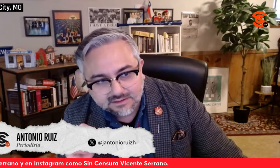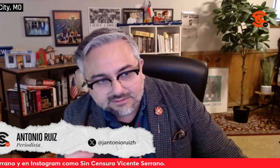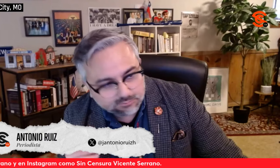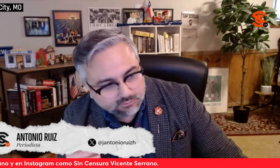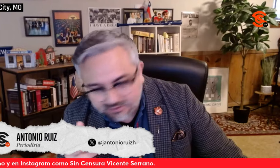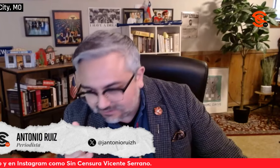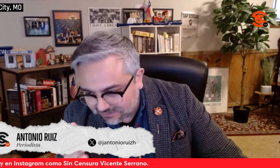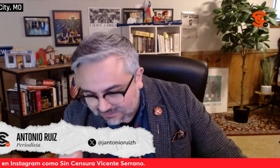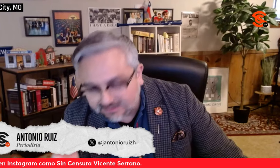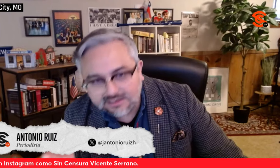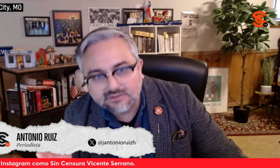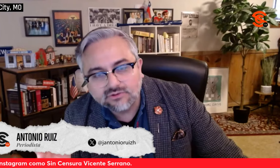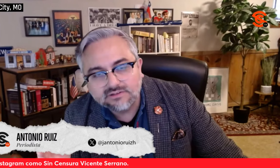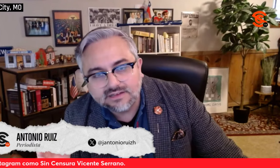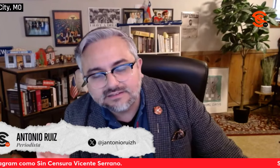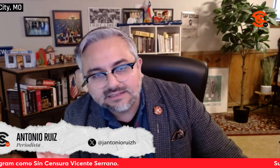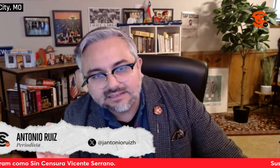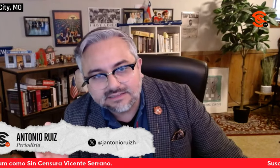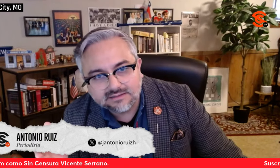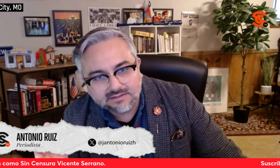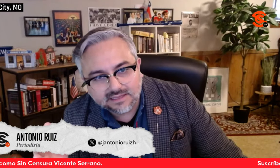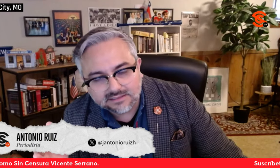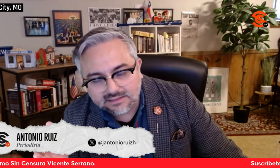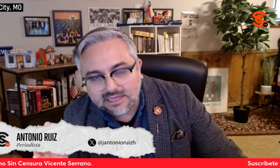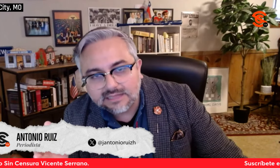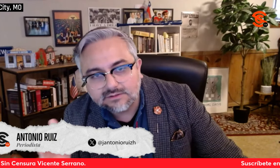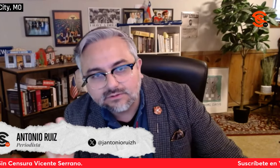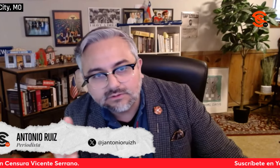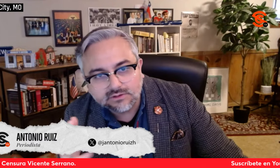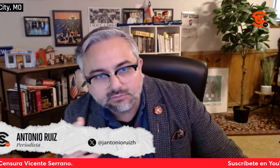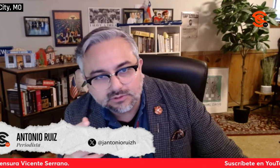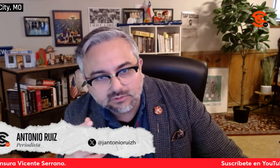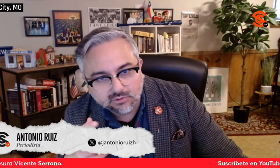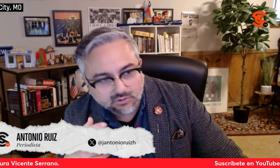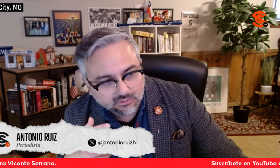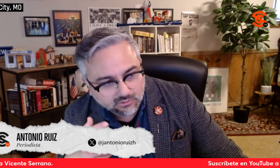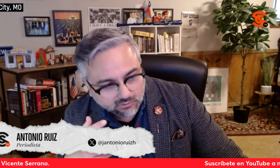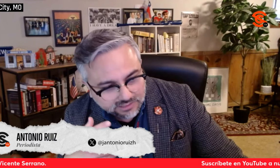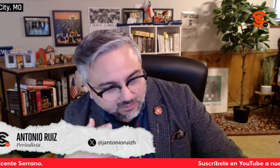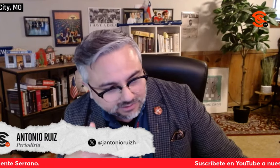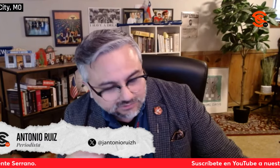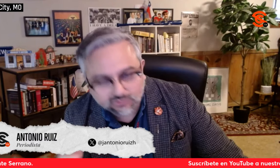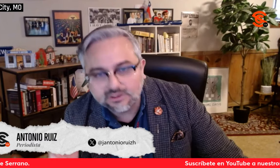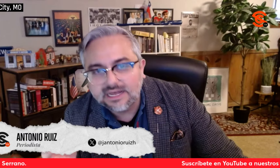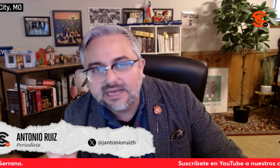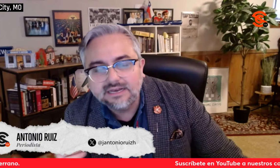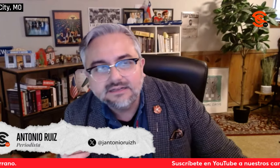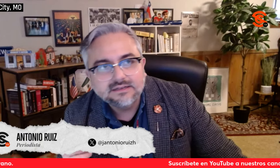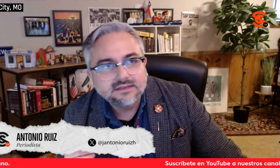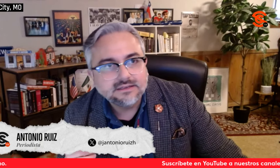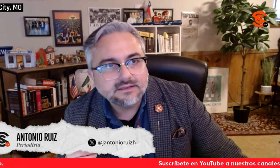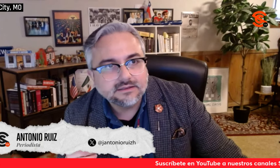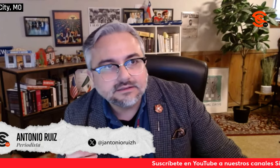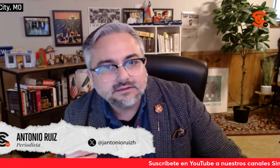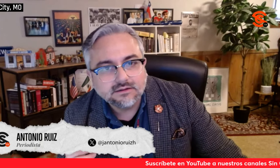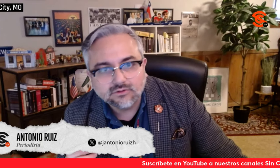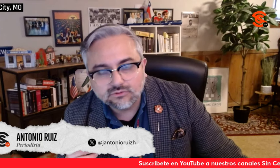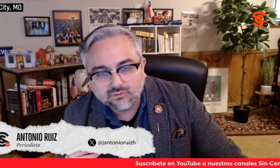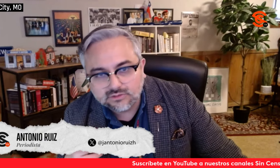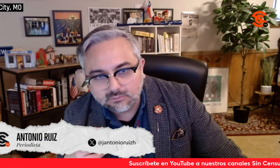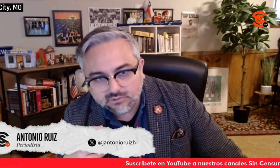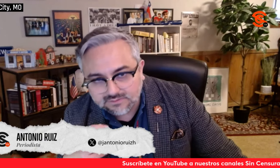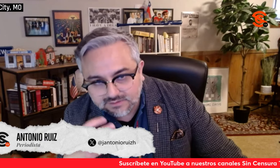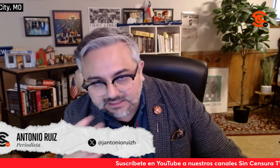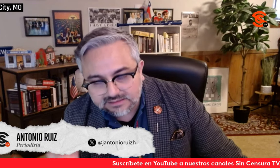ser desde las declaraciones de las candidatas y candidat respecto a lo de la hora nacional eh